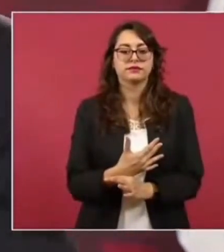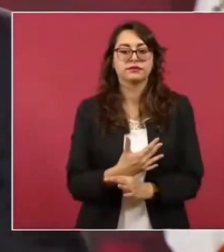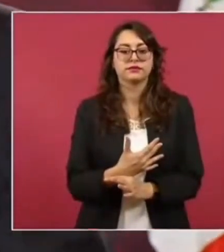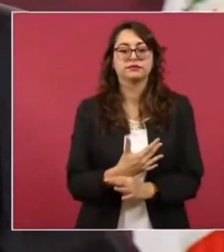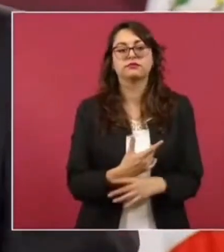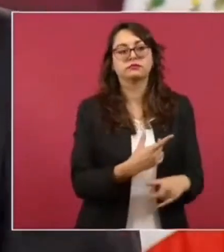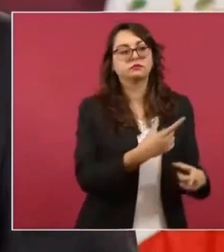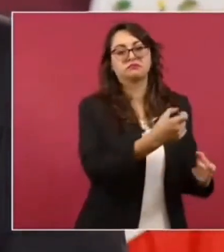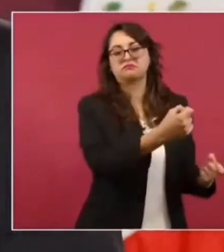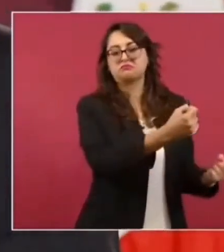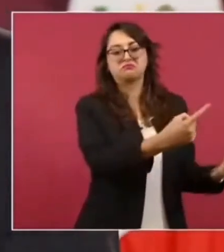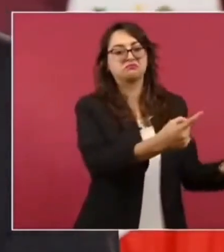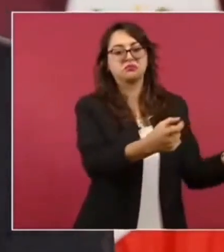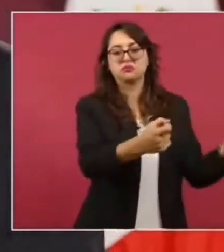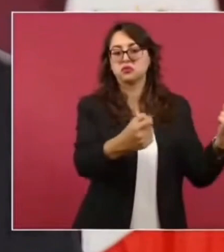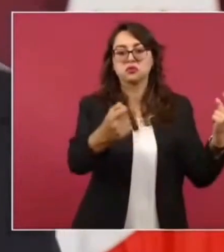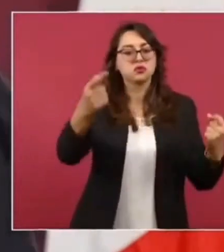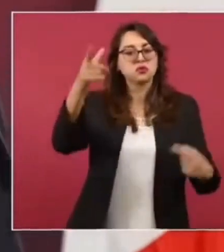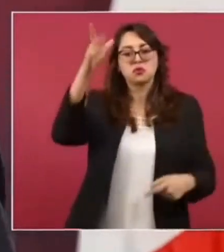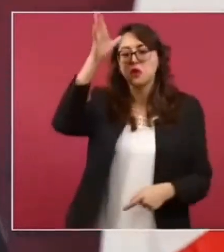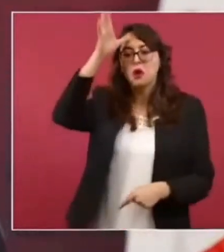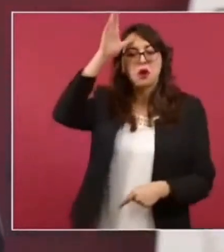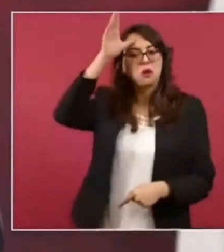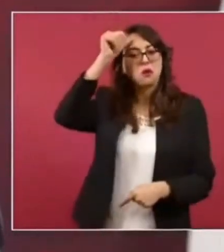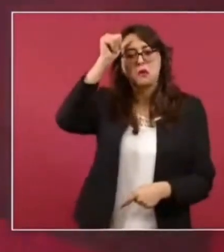o no están de acuerdo o se quedan callados.